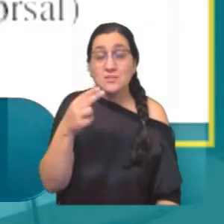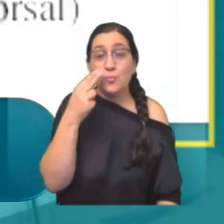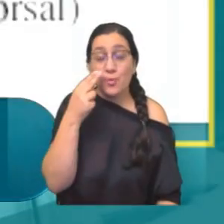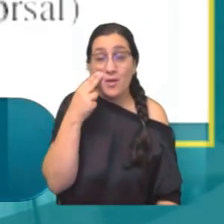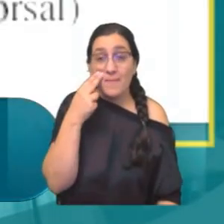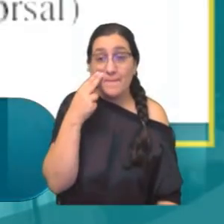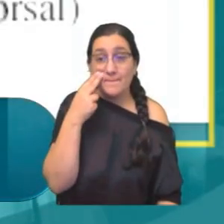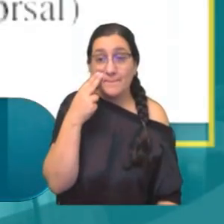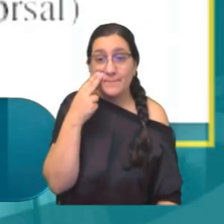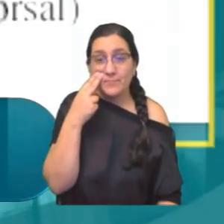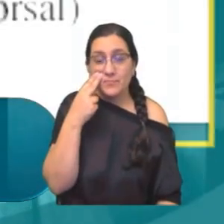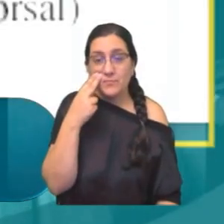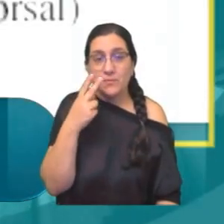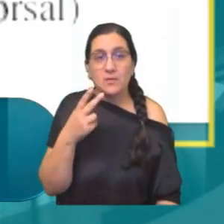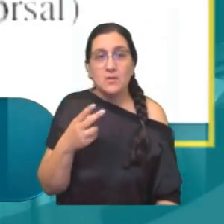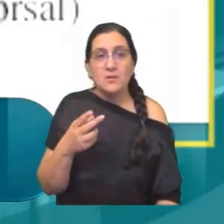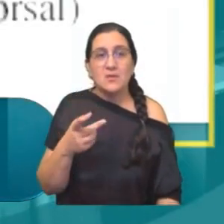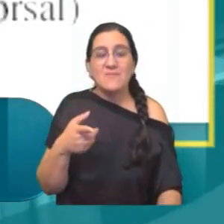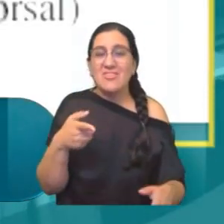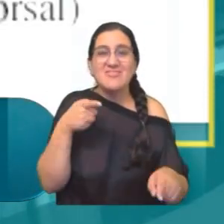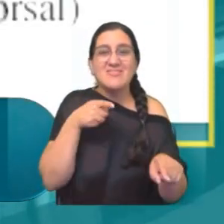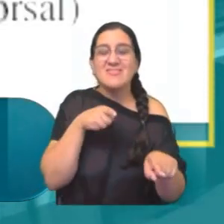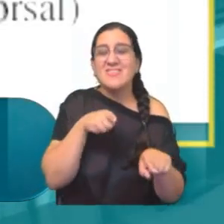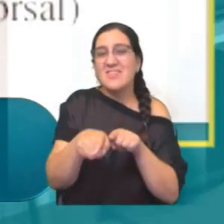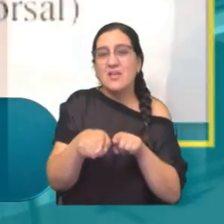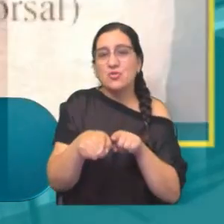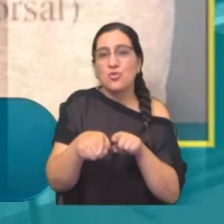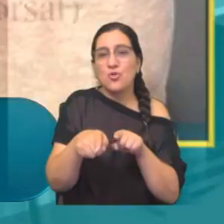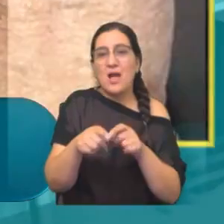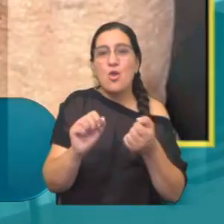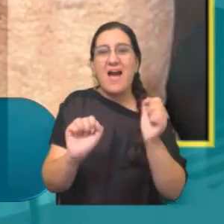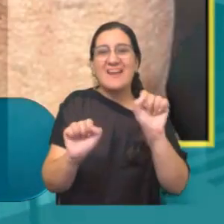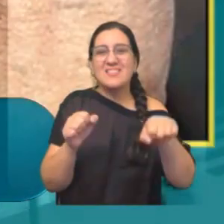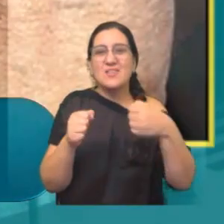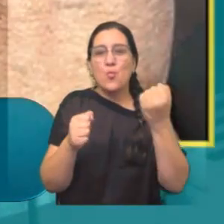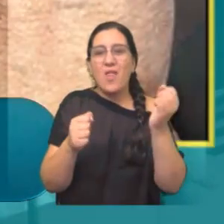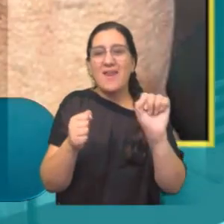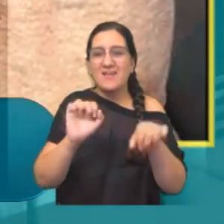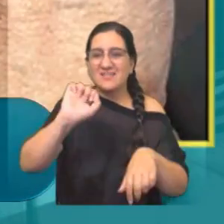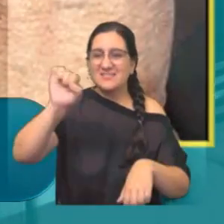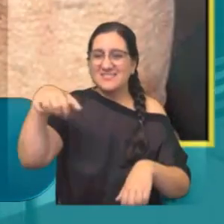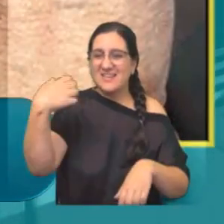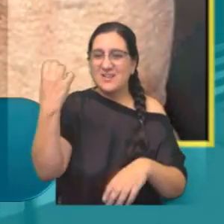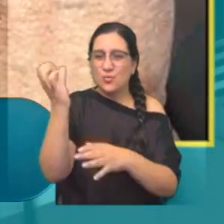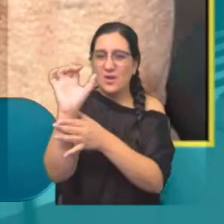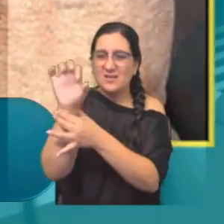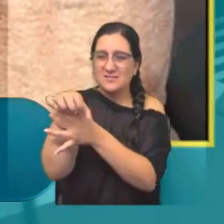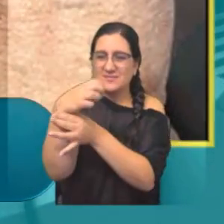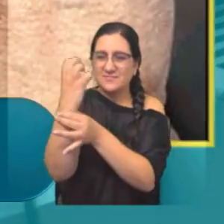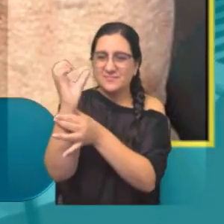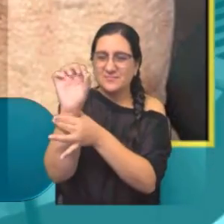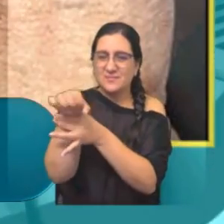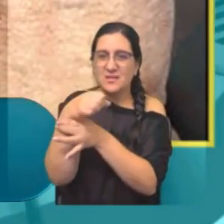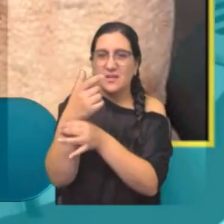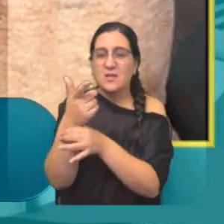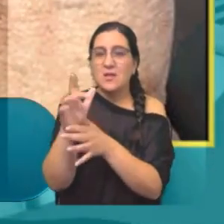con las disfunciones que atacan específicamente a lo articular, al componente articular. Por ejemplo, como son la artritis y